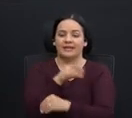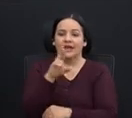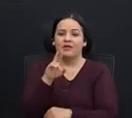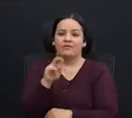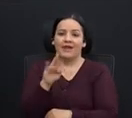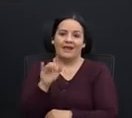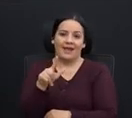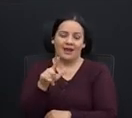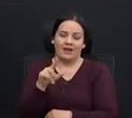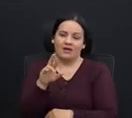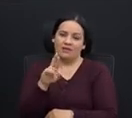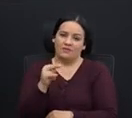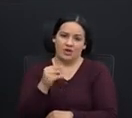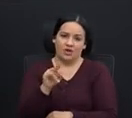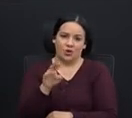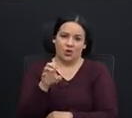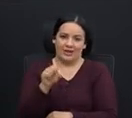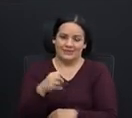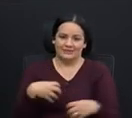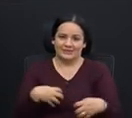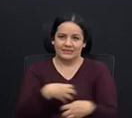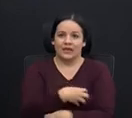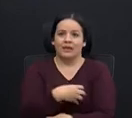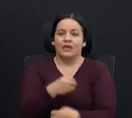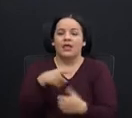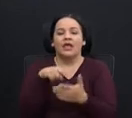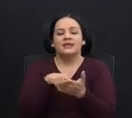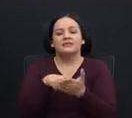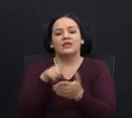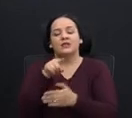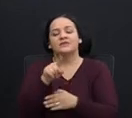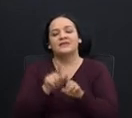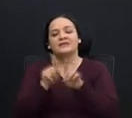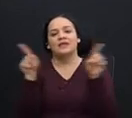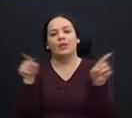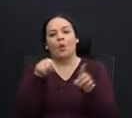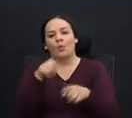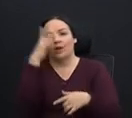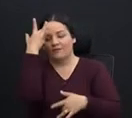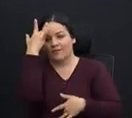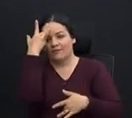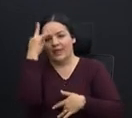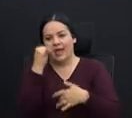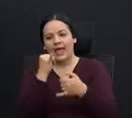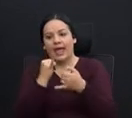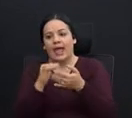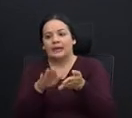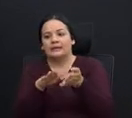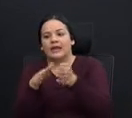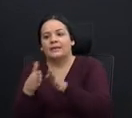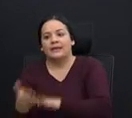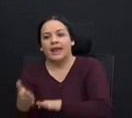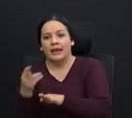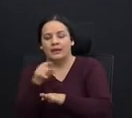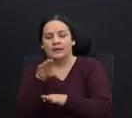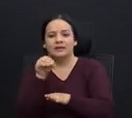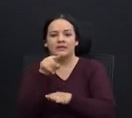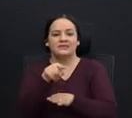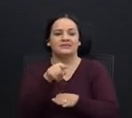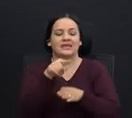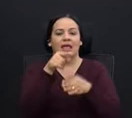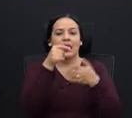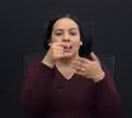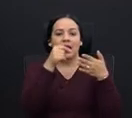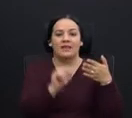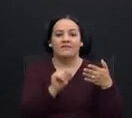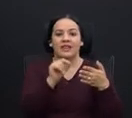una enfermedad es un concepto distinto al de enfermedad terminal. Generalmente se califica de